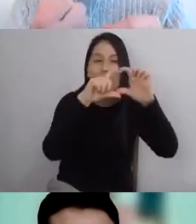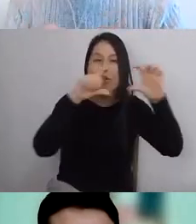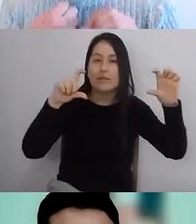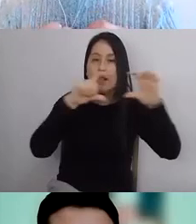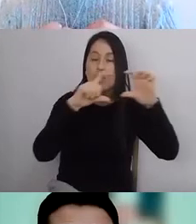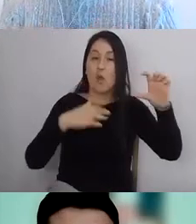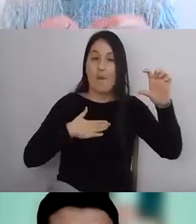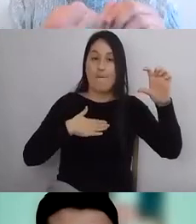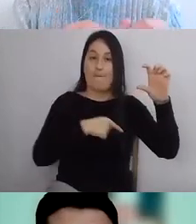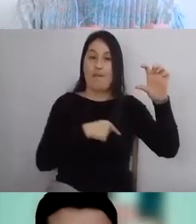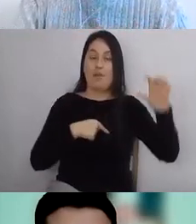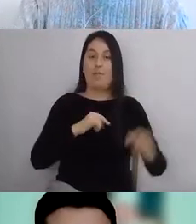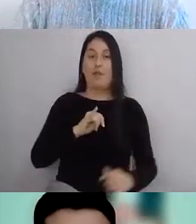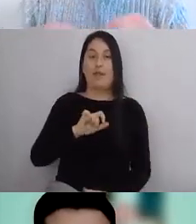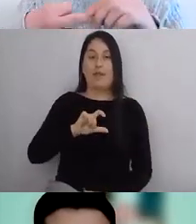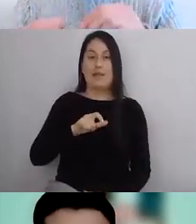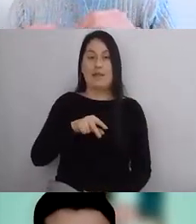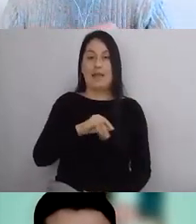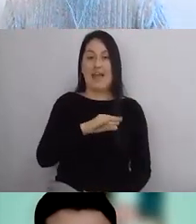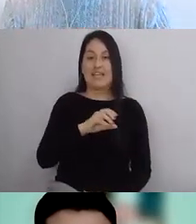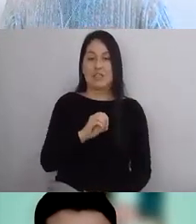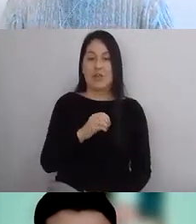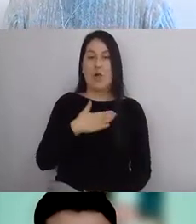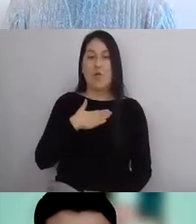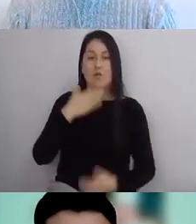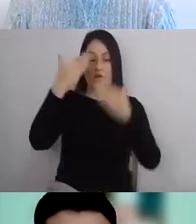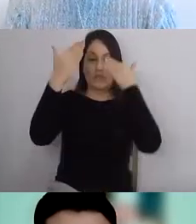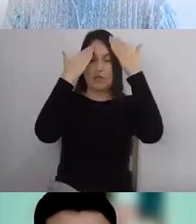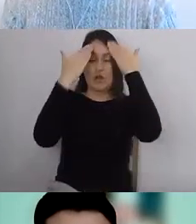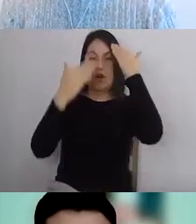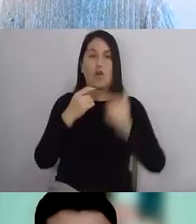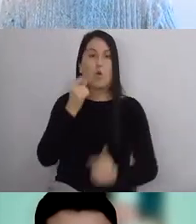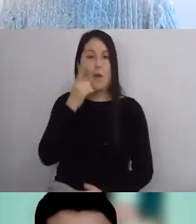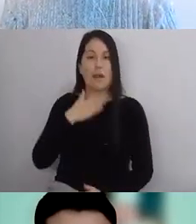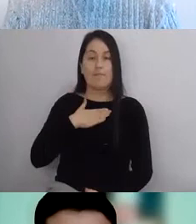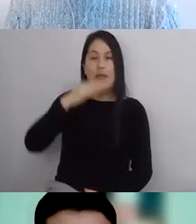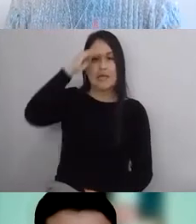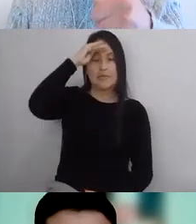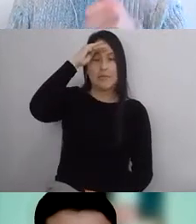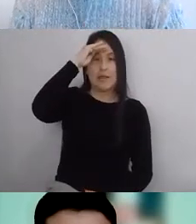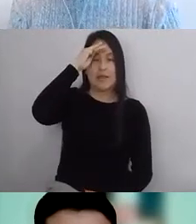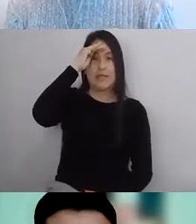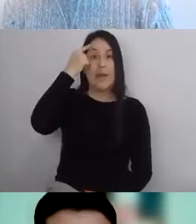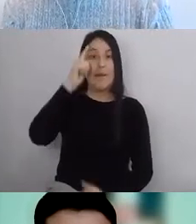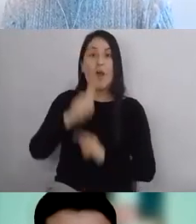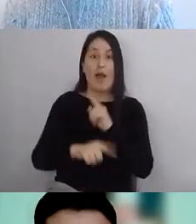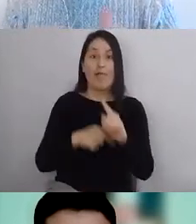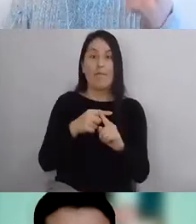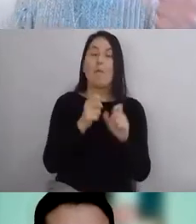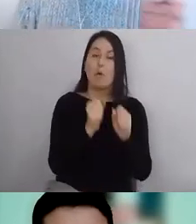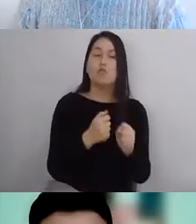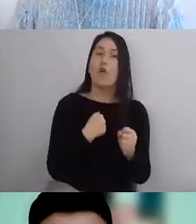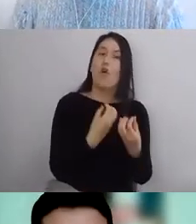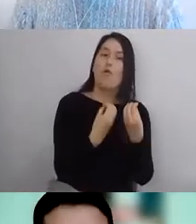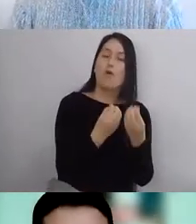nombre es Ignacio Skármeta, soy psicólogo, tengo experiencia en esto, pero además, por ejemplo, puedes decir, ¿sabes qué? Soy bueno trabajando en equipo,